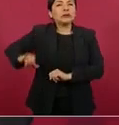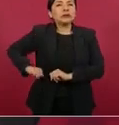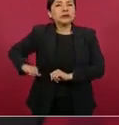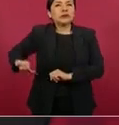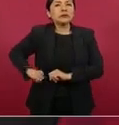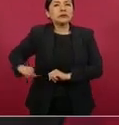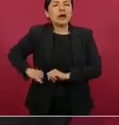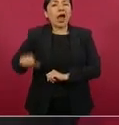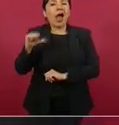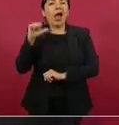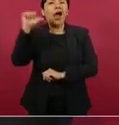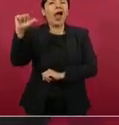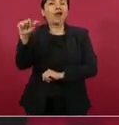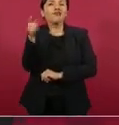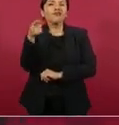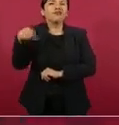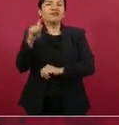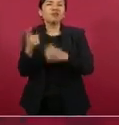al grupo